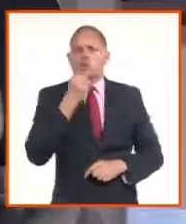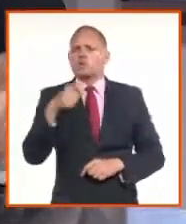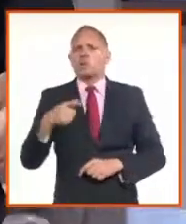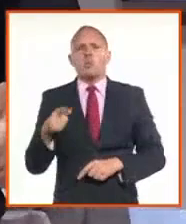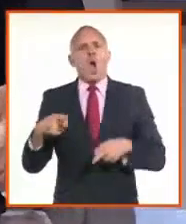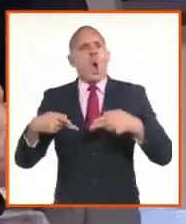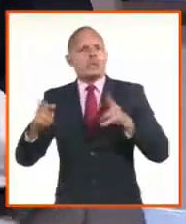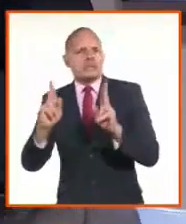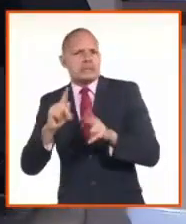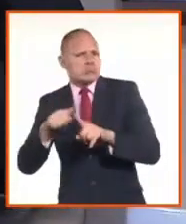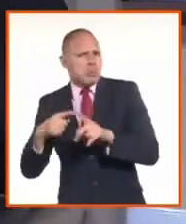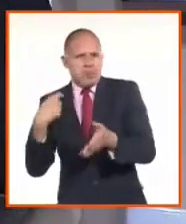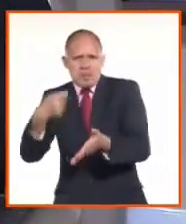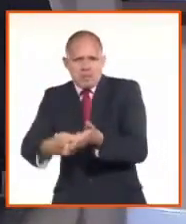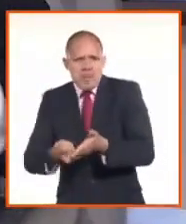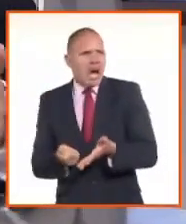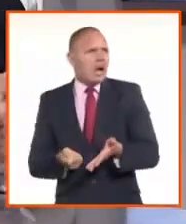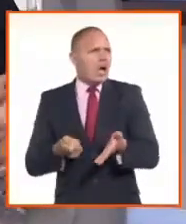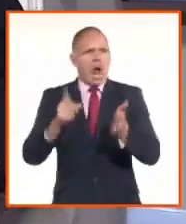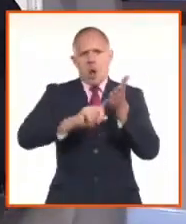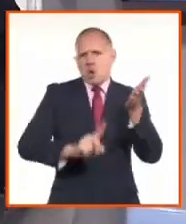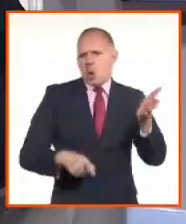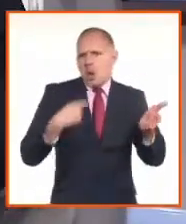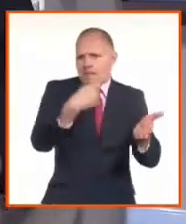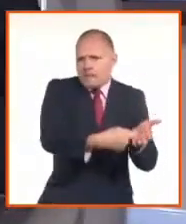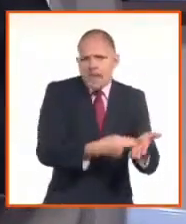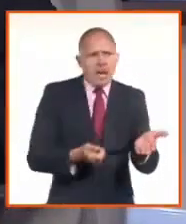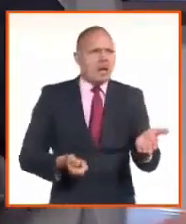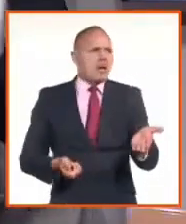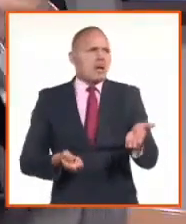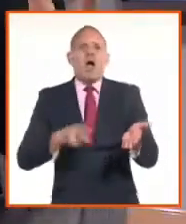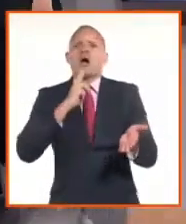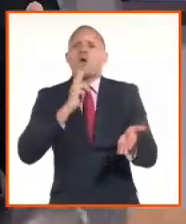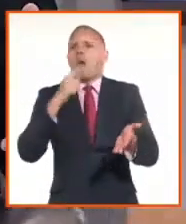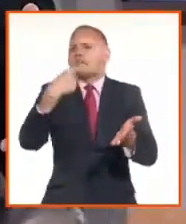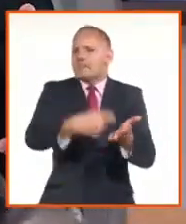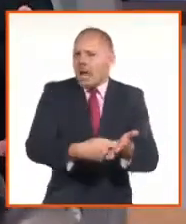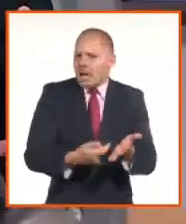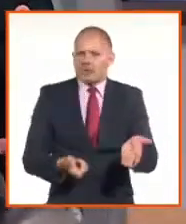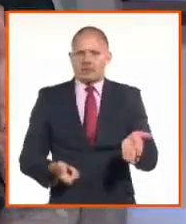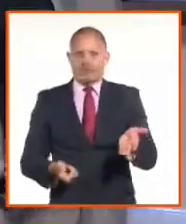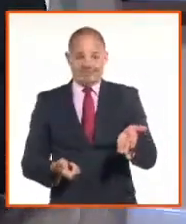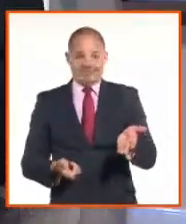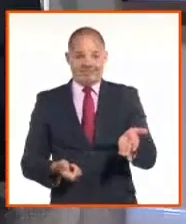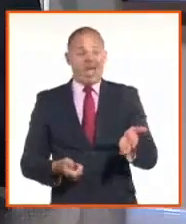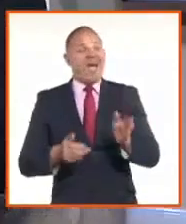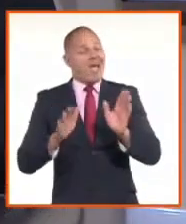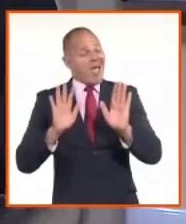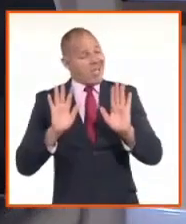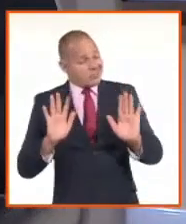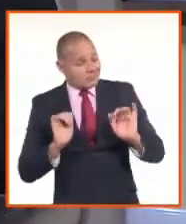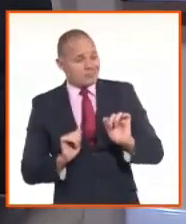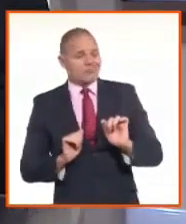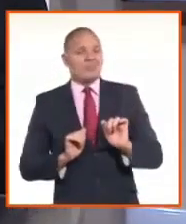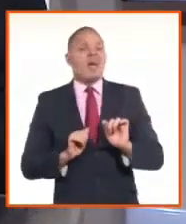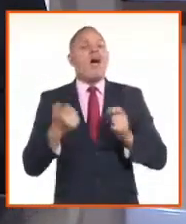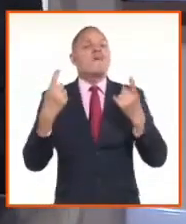electricidad para tu canasta familiar normada y consumes tiene otros consumos tenemos que ampliar las ofertas monedas nacionales